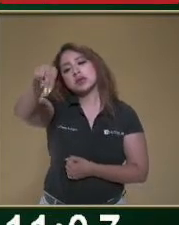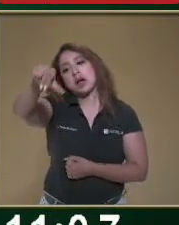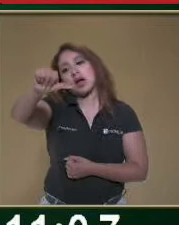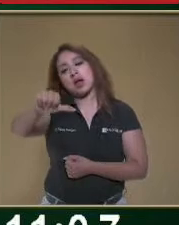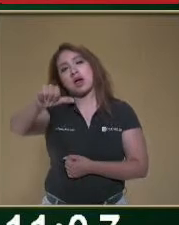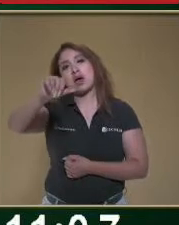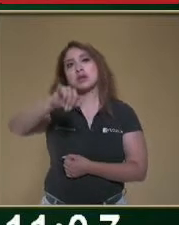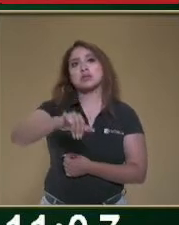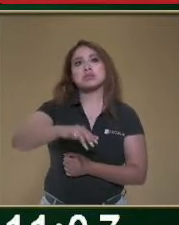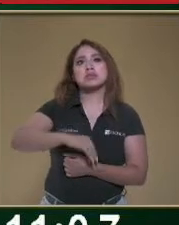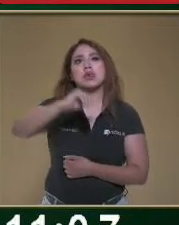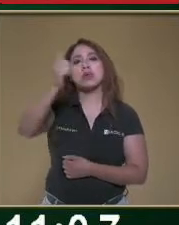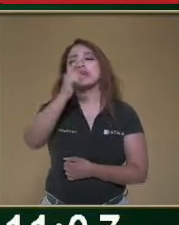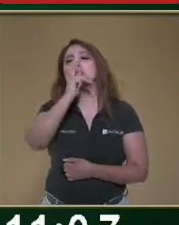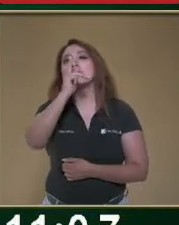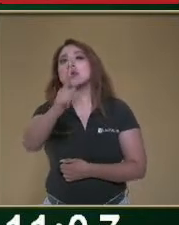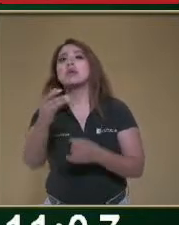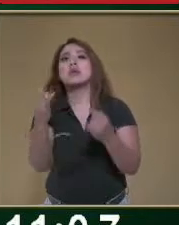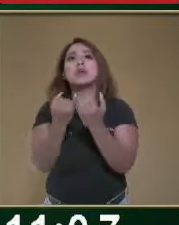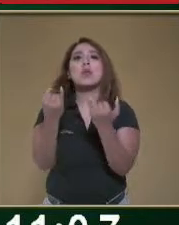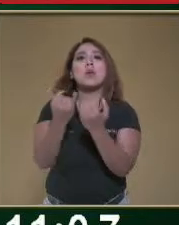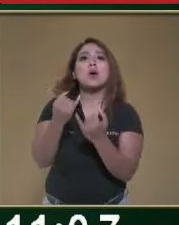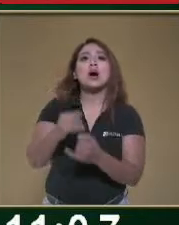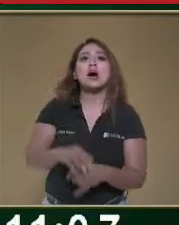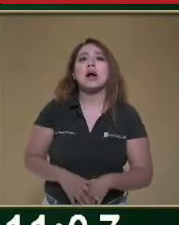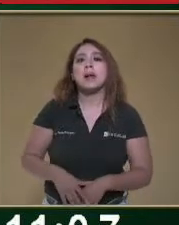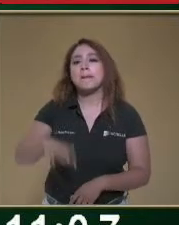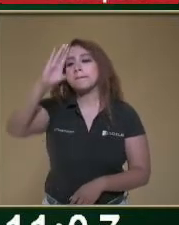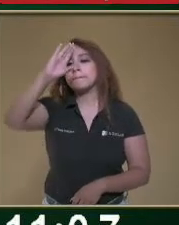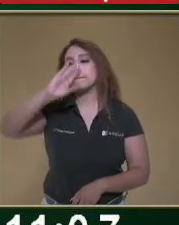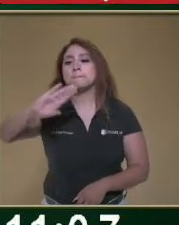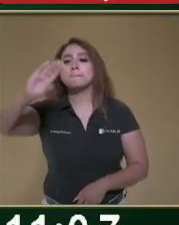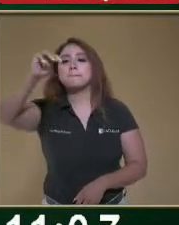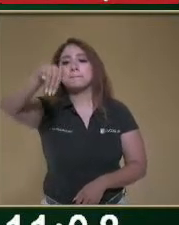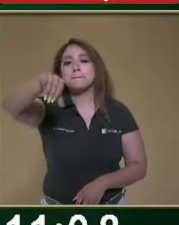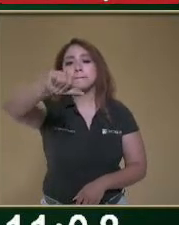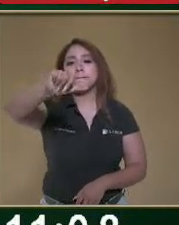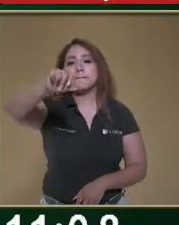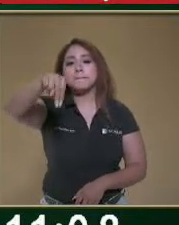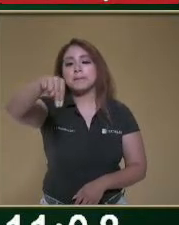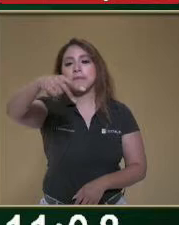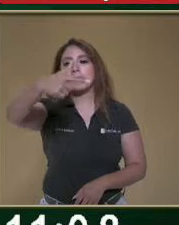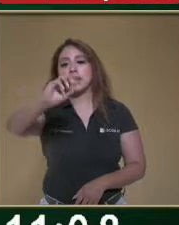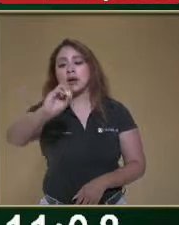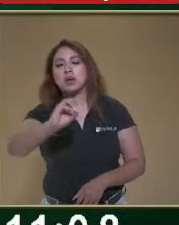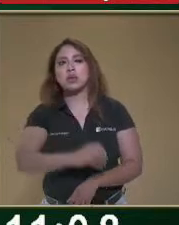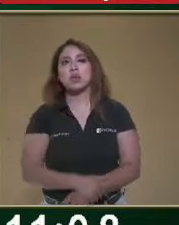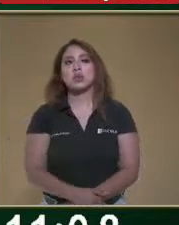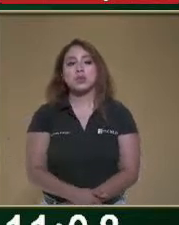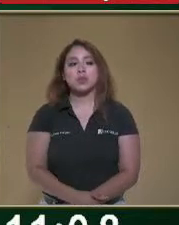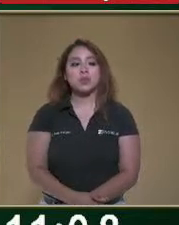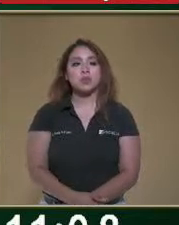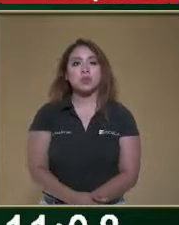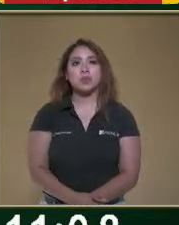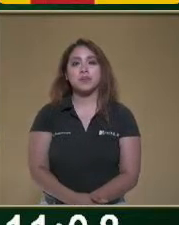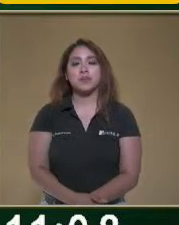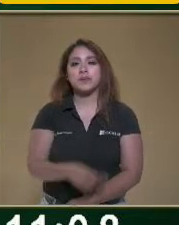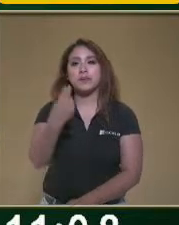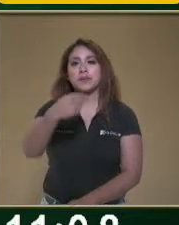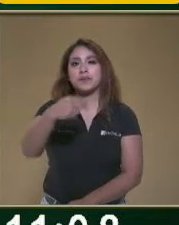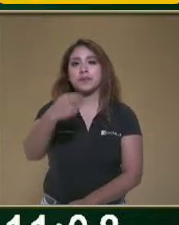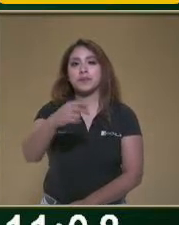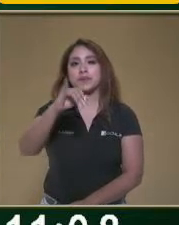palabra empieza igual que Manuel? Mango. Así es, maestra, mango. Y después tenemos el nombre de